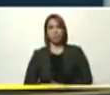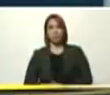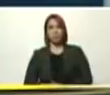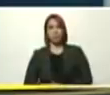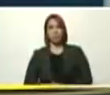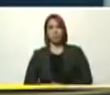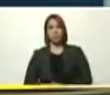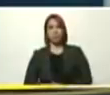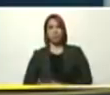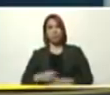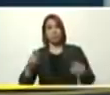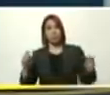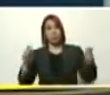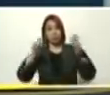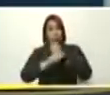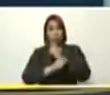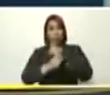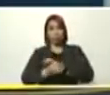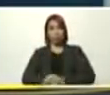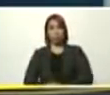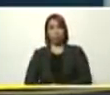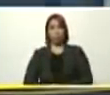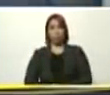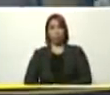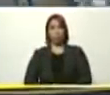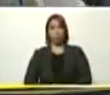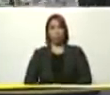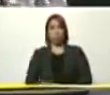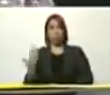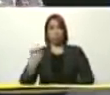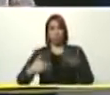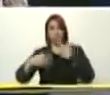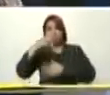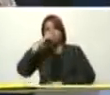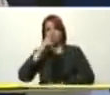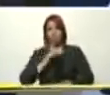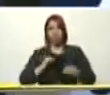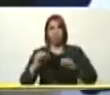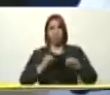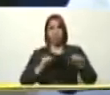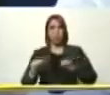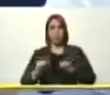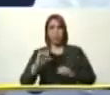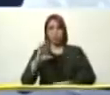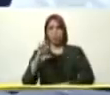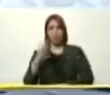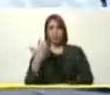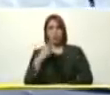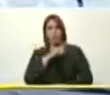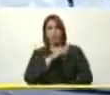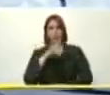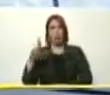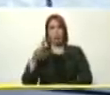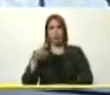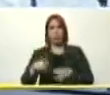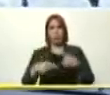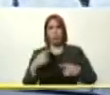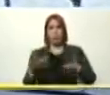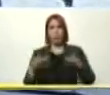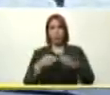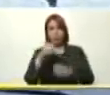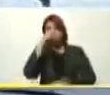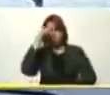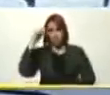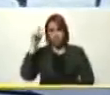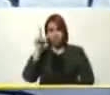de convertir en aquella época el movimiento Quinta República y luego al Partido Socialista